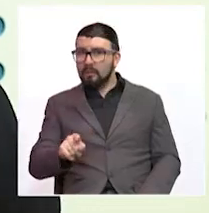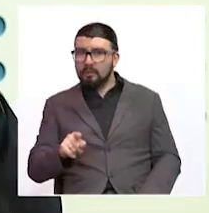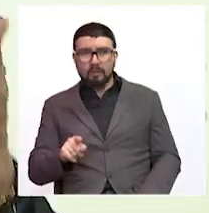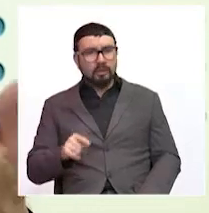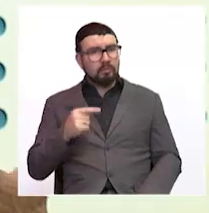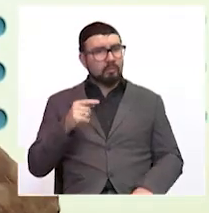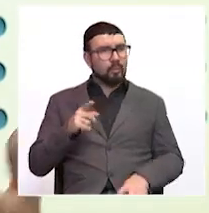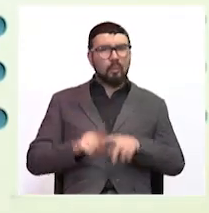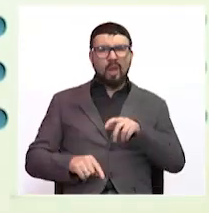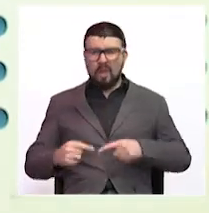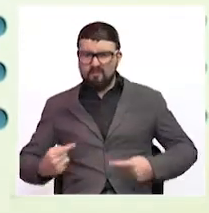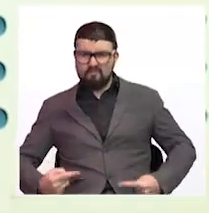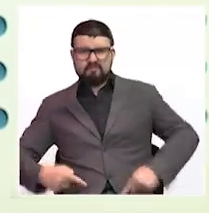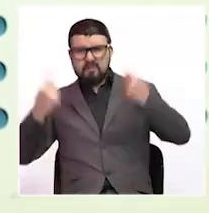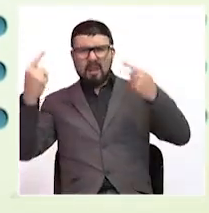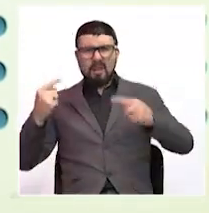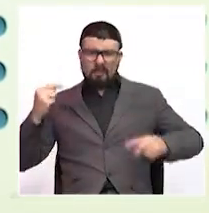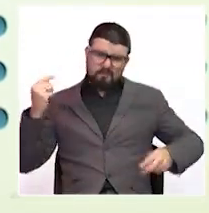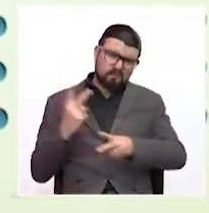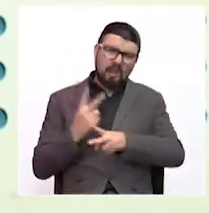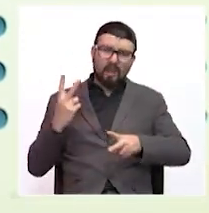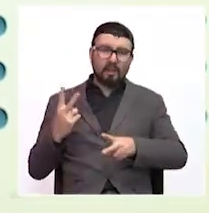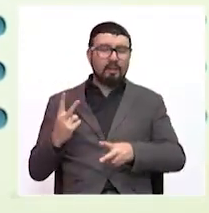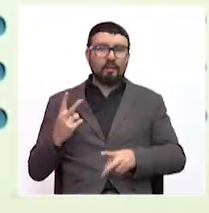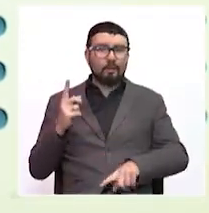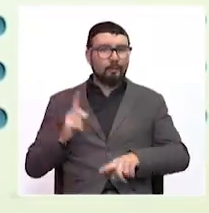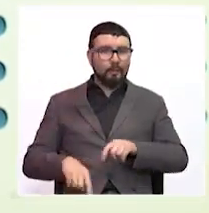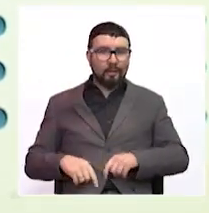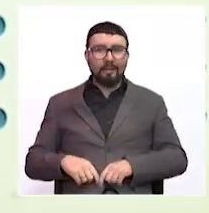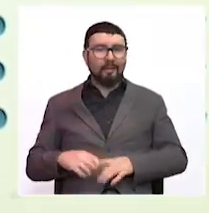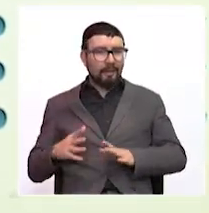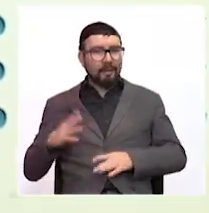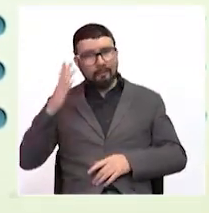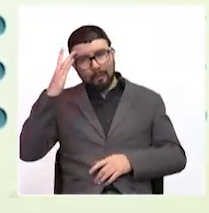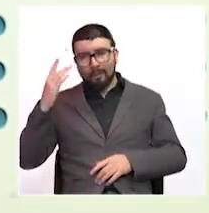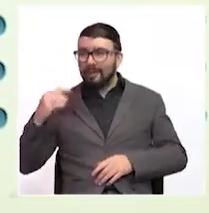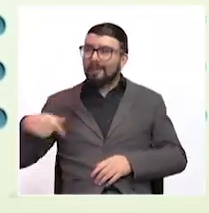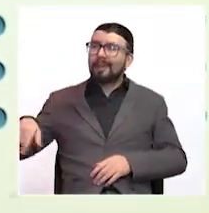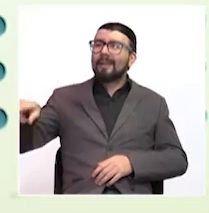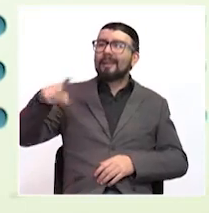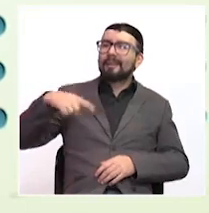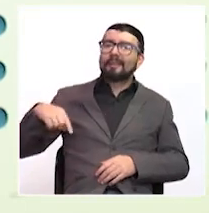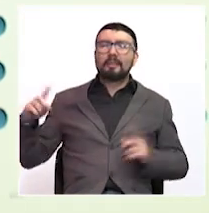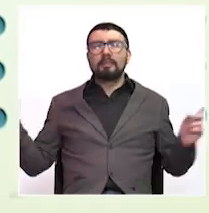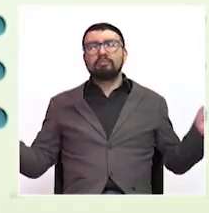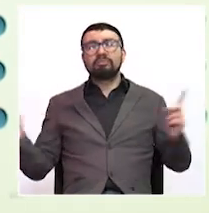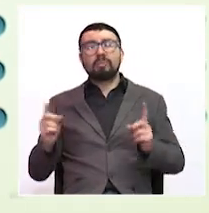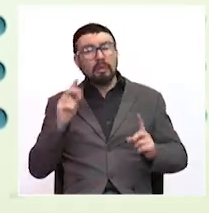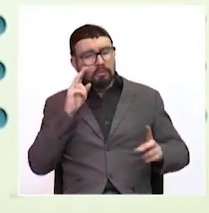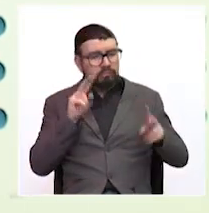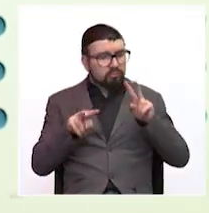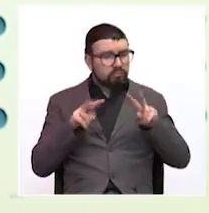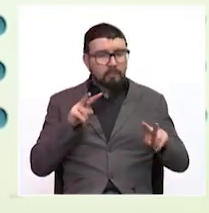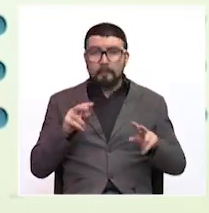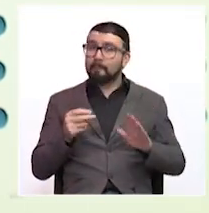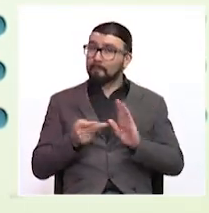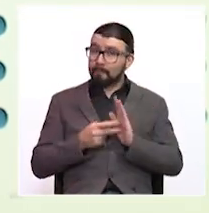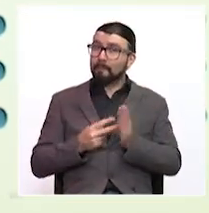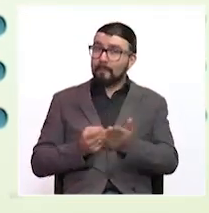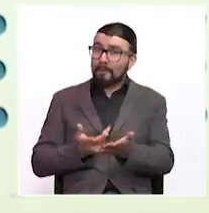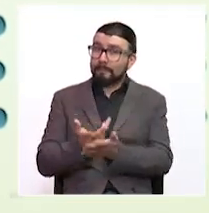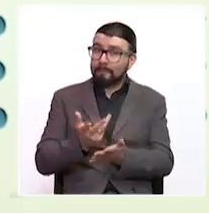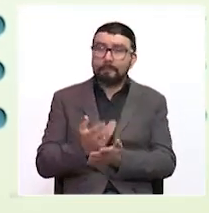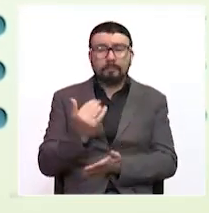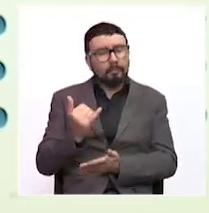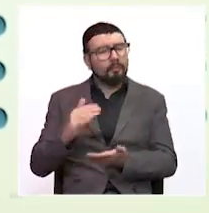persona se descomponga y comience a vociferar o sea que éstas son herramientas elementales que facilitan